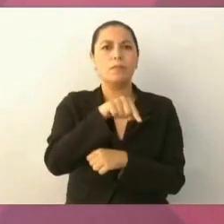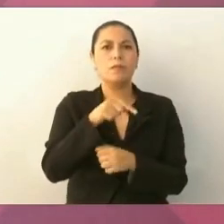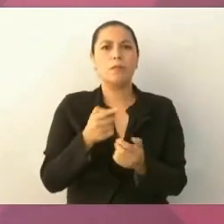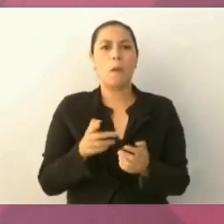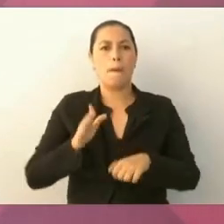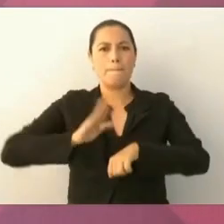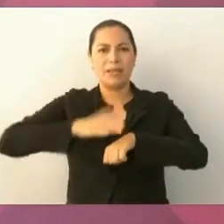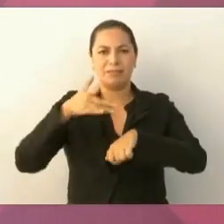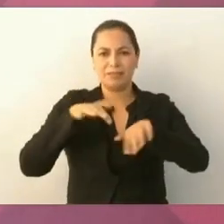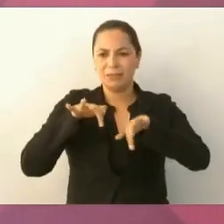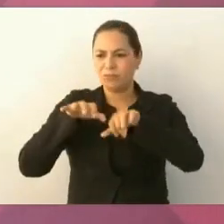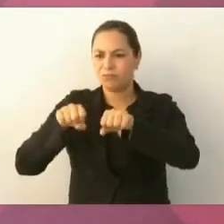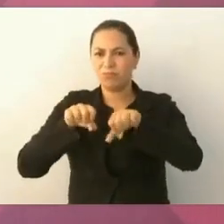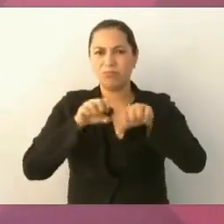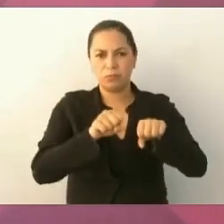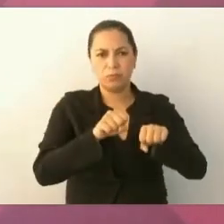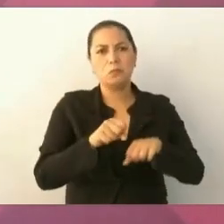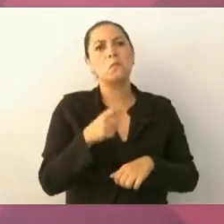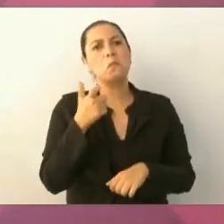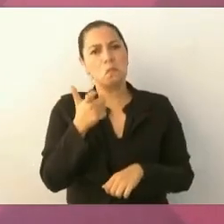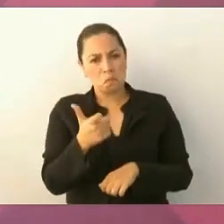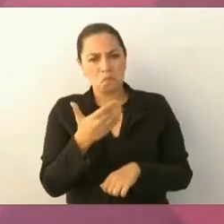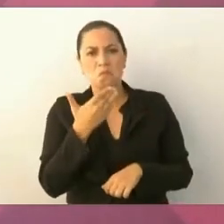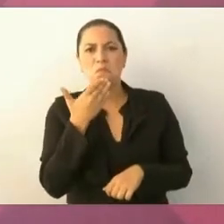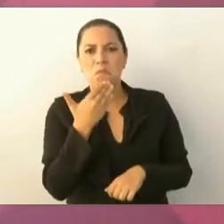salarios y trabajo.